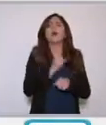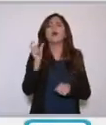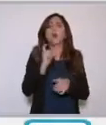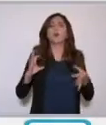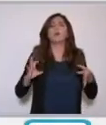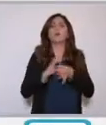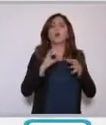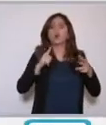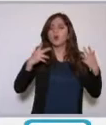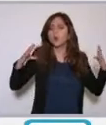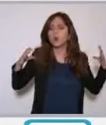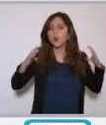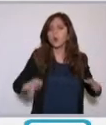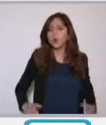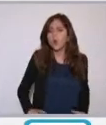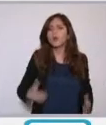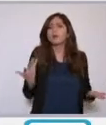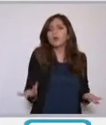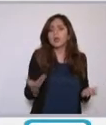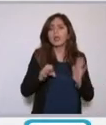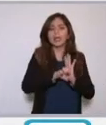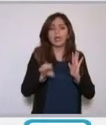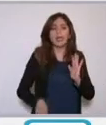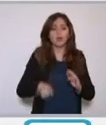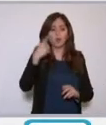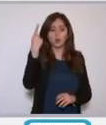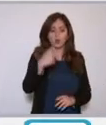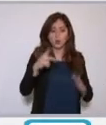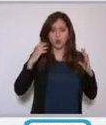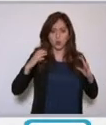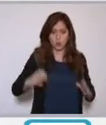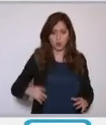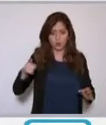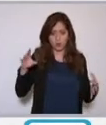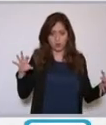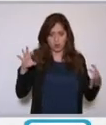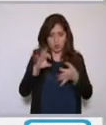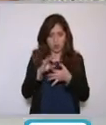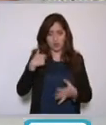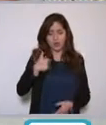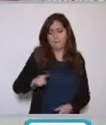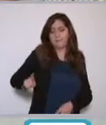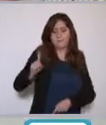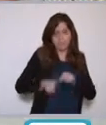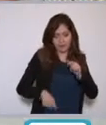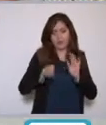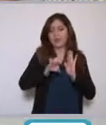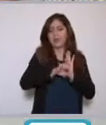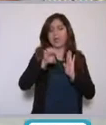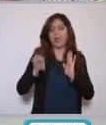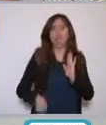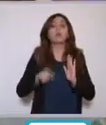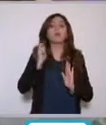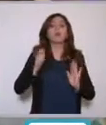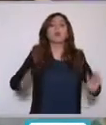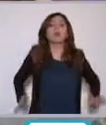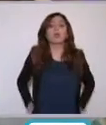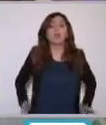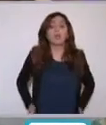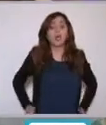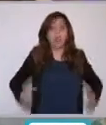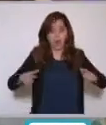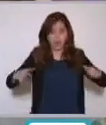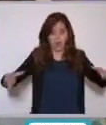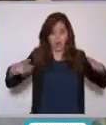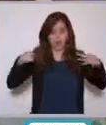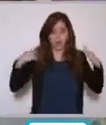bolsas? Siempre hay que poner una bolsa en la parte del cuerpo donde menos haya presencia de cuerpo, ¿no? Es decir, si yo, por ejemplo, tengo la cadera más amplia y la